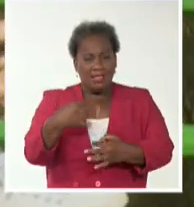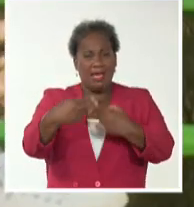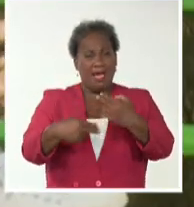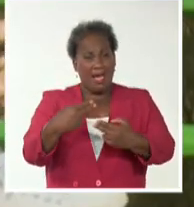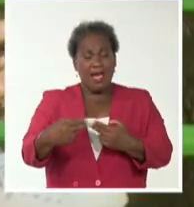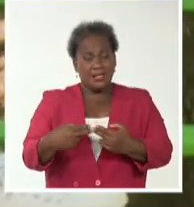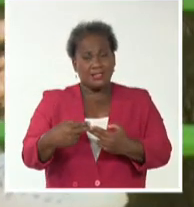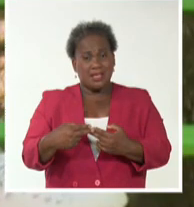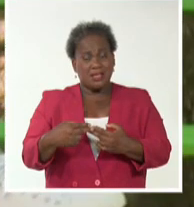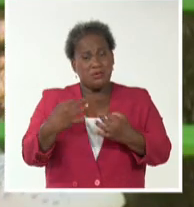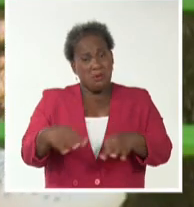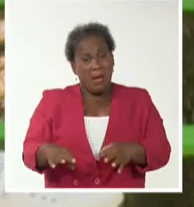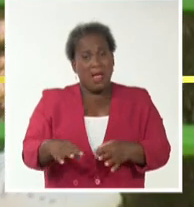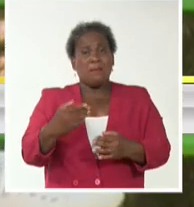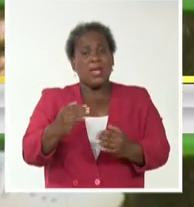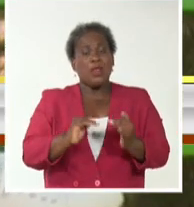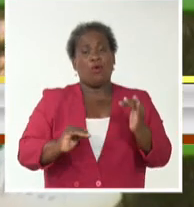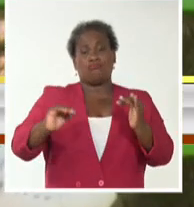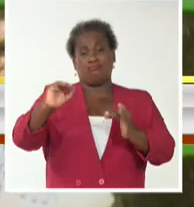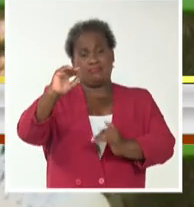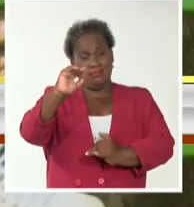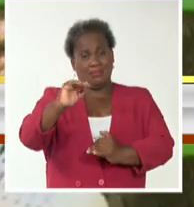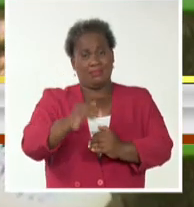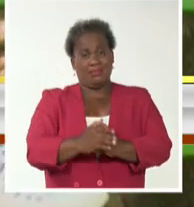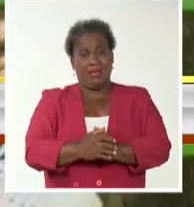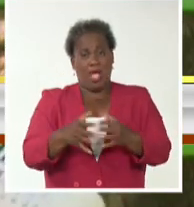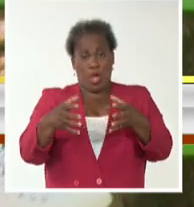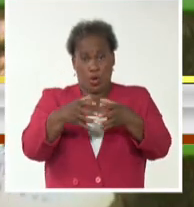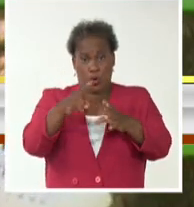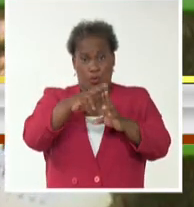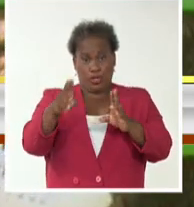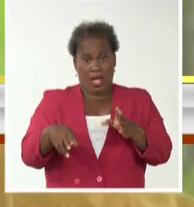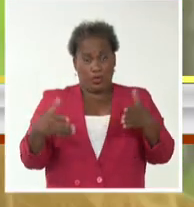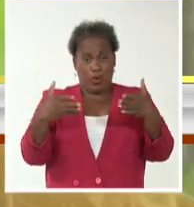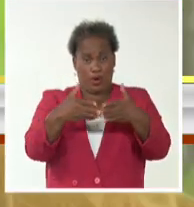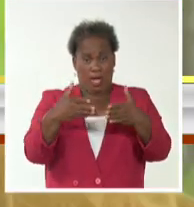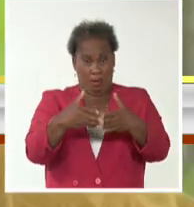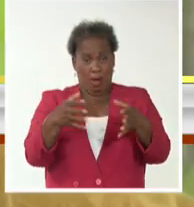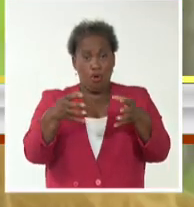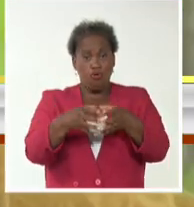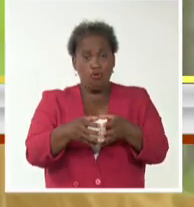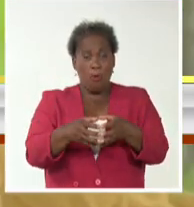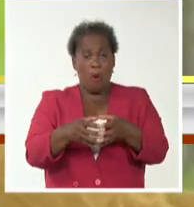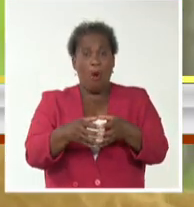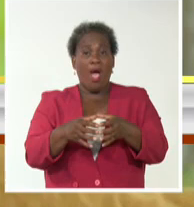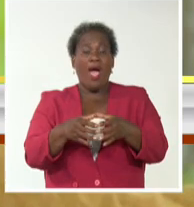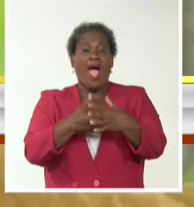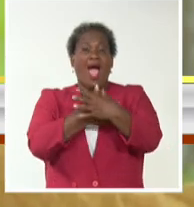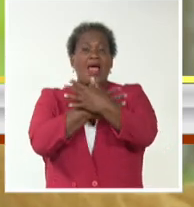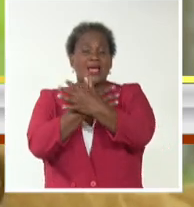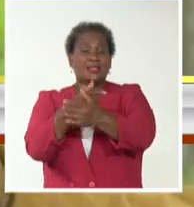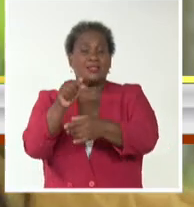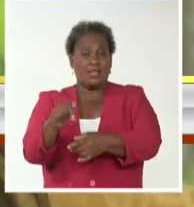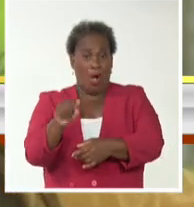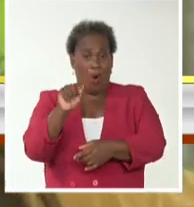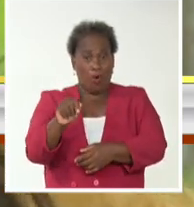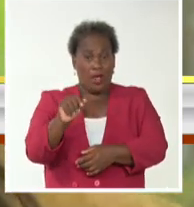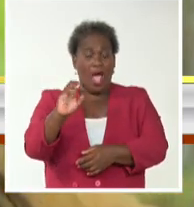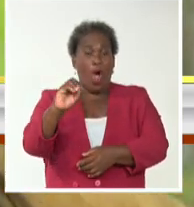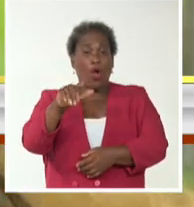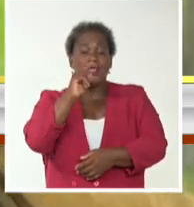pero la eleva sobre lo tangible. El colectivo teatral Granma, el grupo Alas y ahora Olimpia Teatro han sido escuela